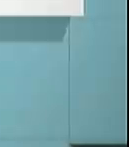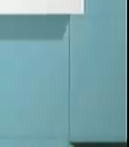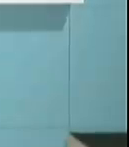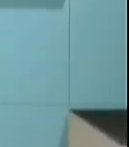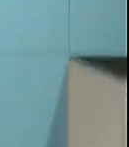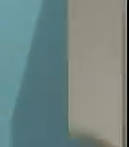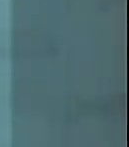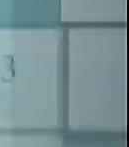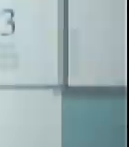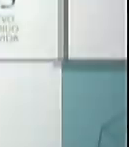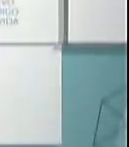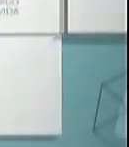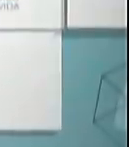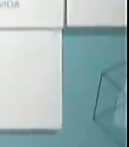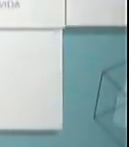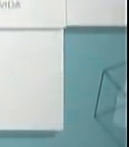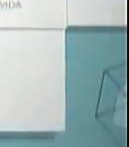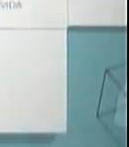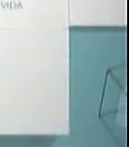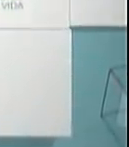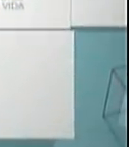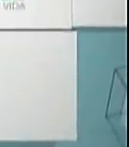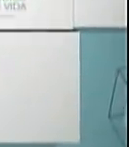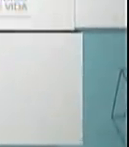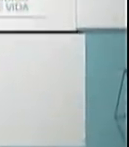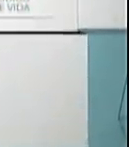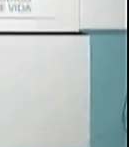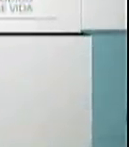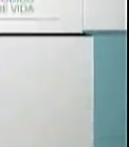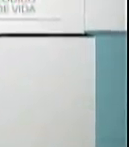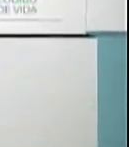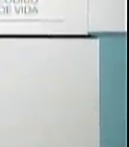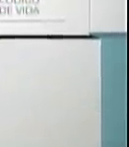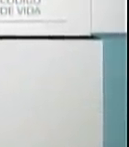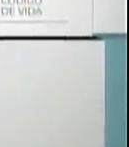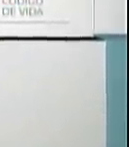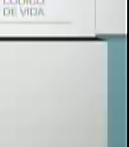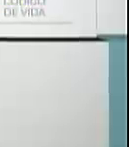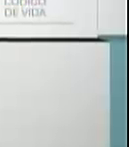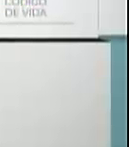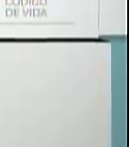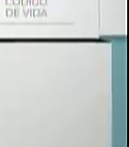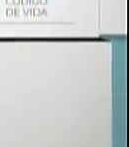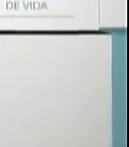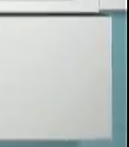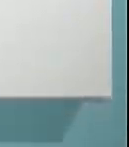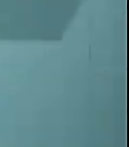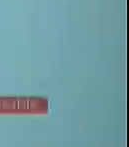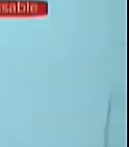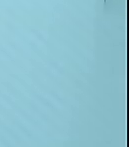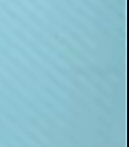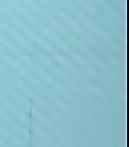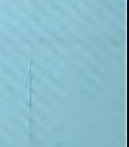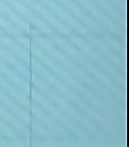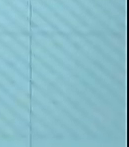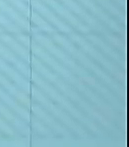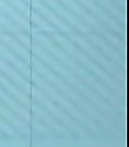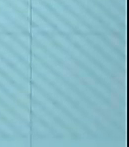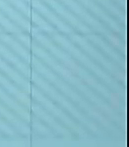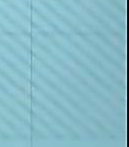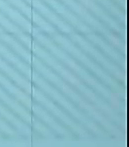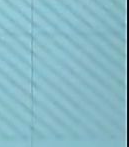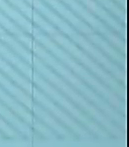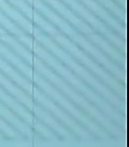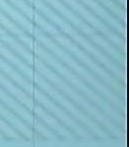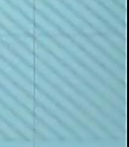y demostración de afecto. Practica ejercicios físicos y actividades saludables al aire libre. Durante la